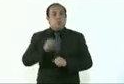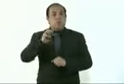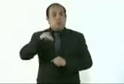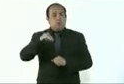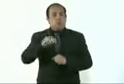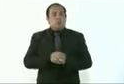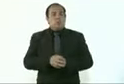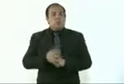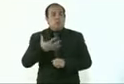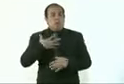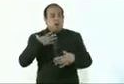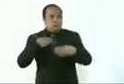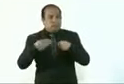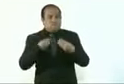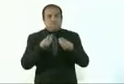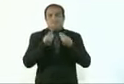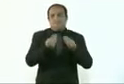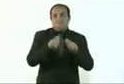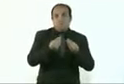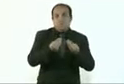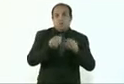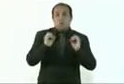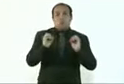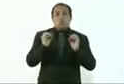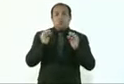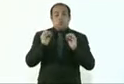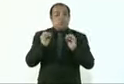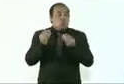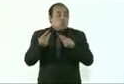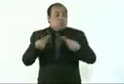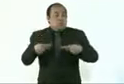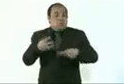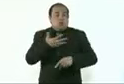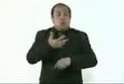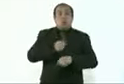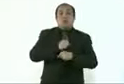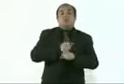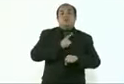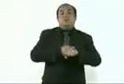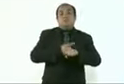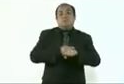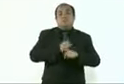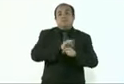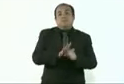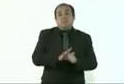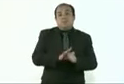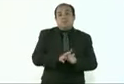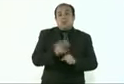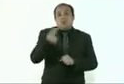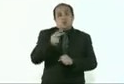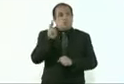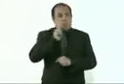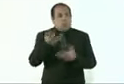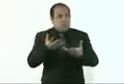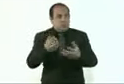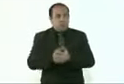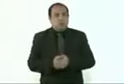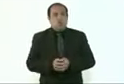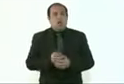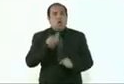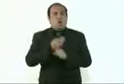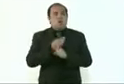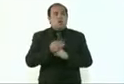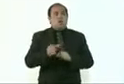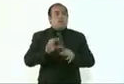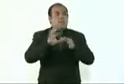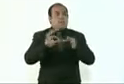gente que puede tener COVID y que no es necesario que se realice la prueba. Por eso la orientación general que dan las autoridades